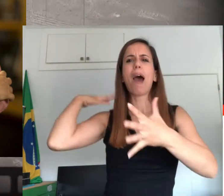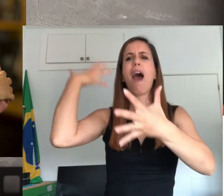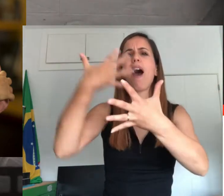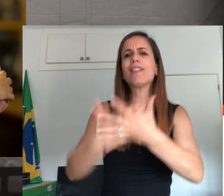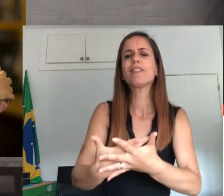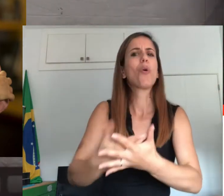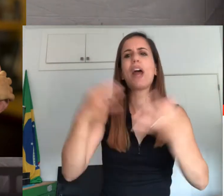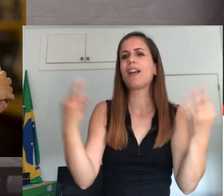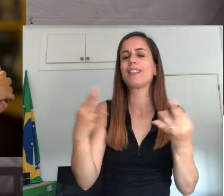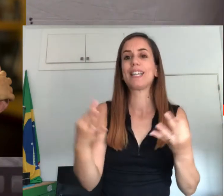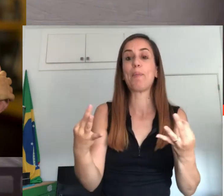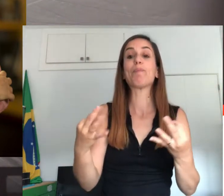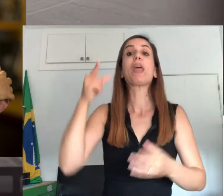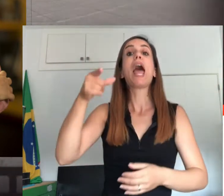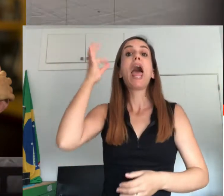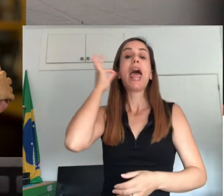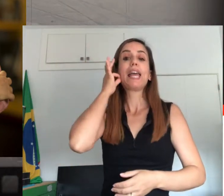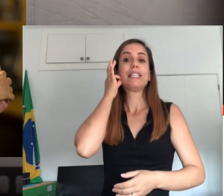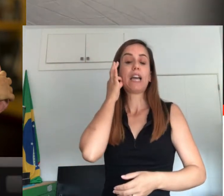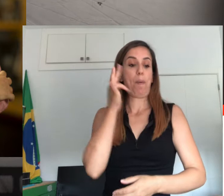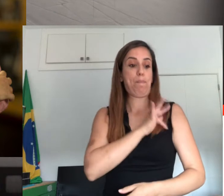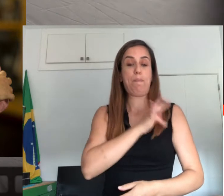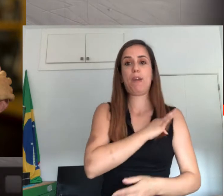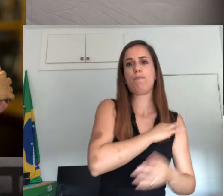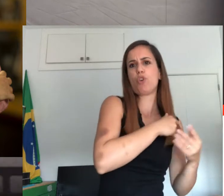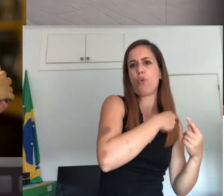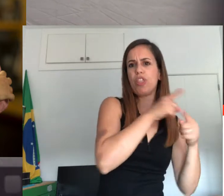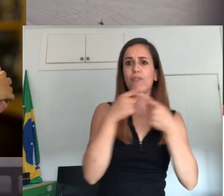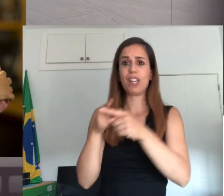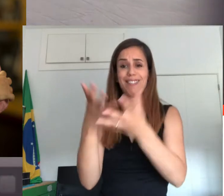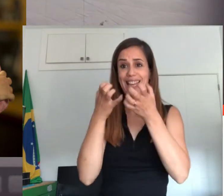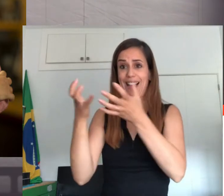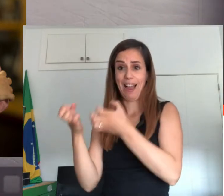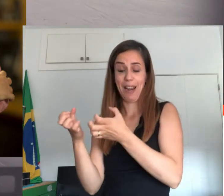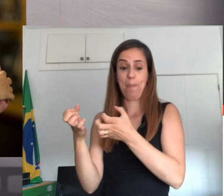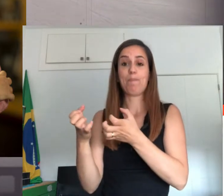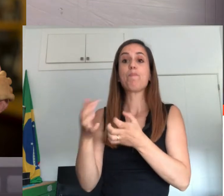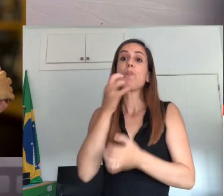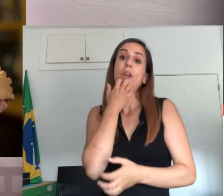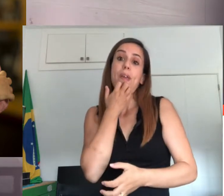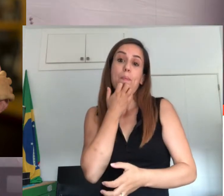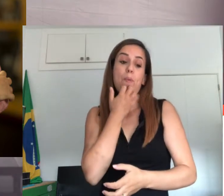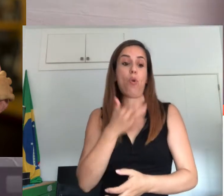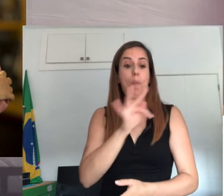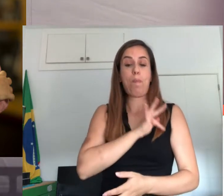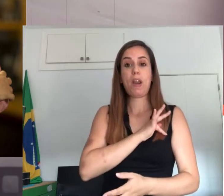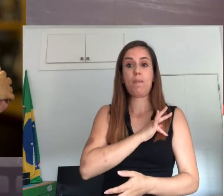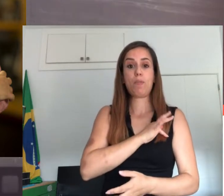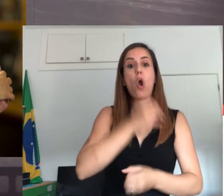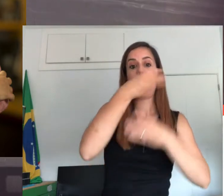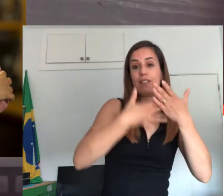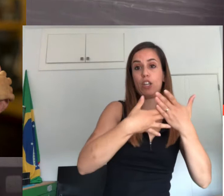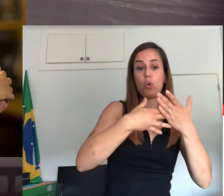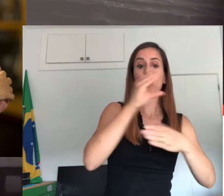manos, porque Ana Mafé no es solo ganadora de un Best Paper internacional por nuestro artículo científico, algo ya de por sí